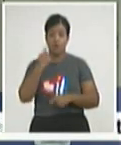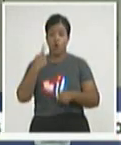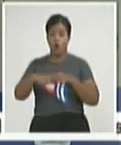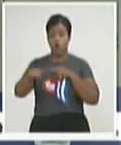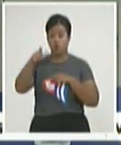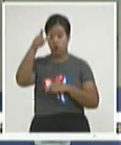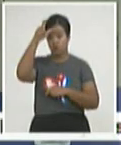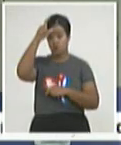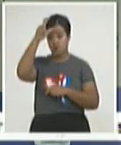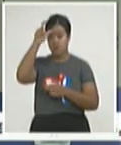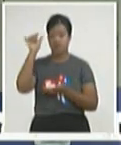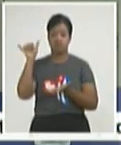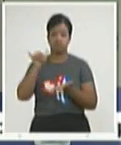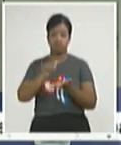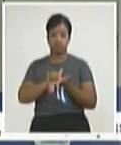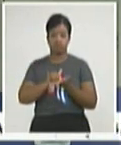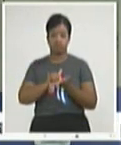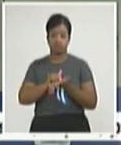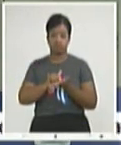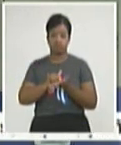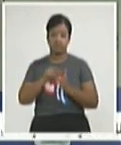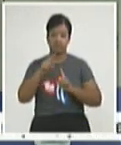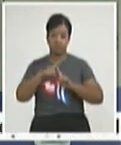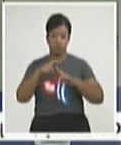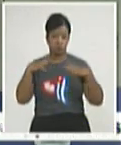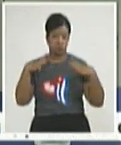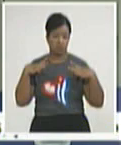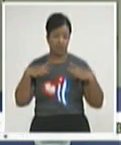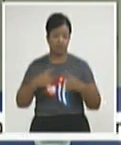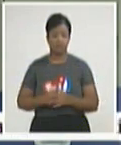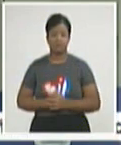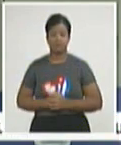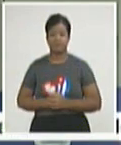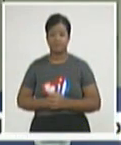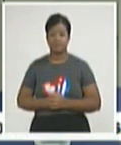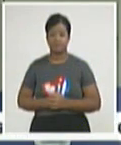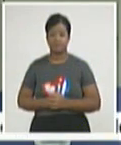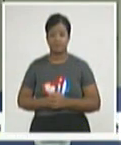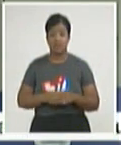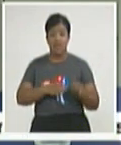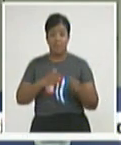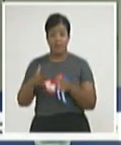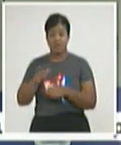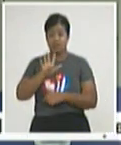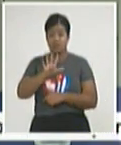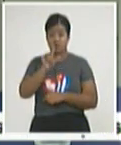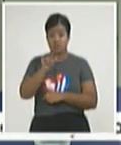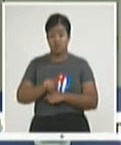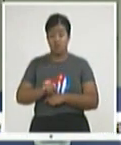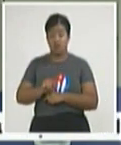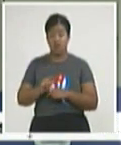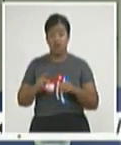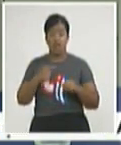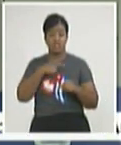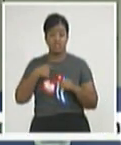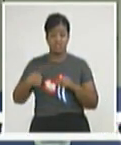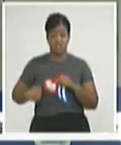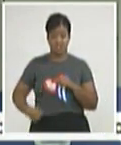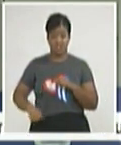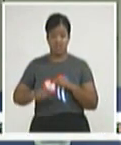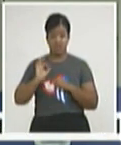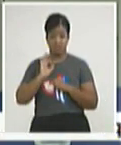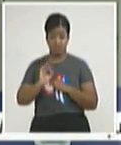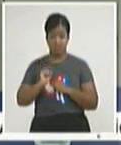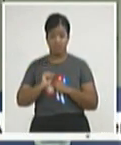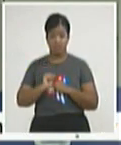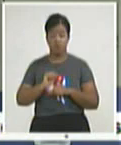de Turquía, que junto con 5 chinos que se diagnosticaron como consecuencia